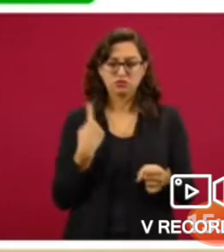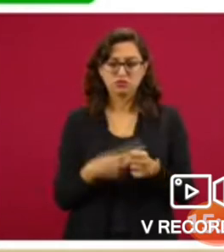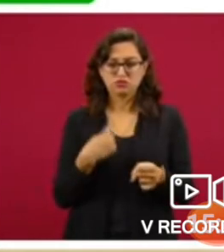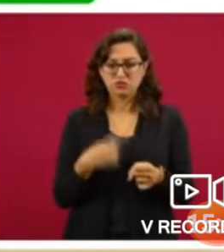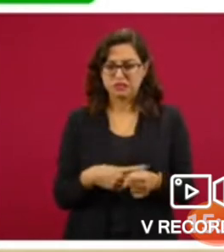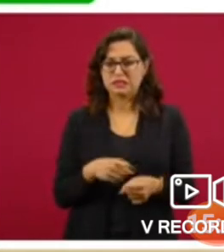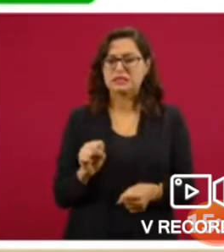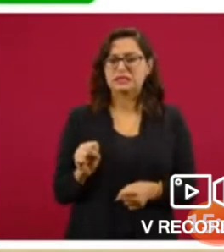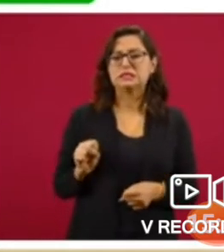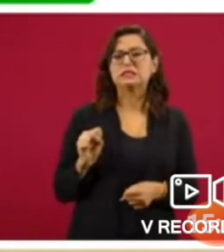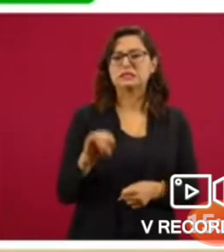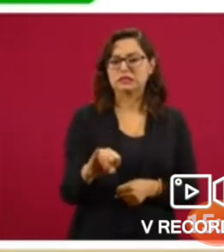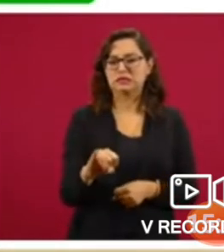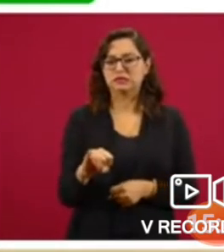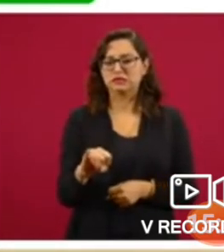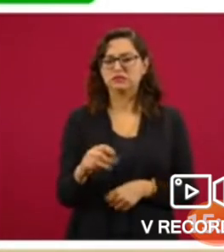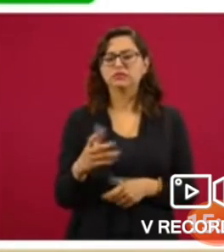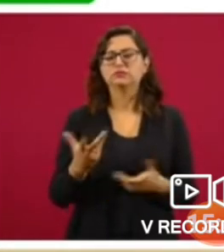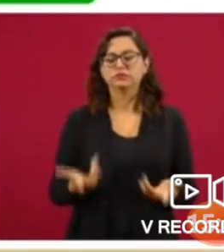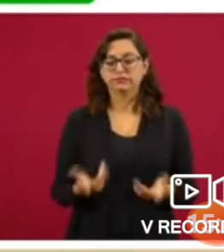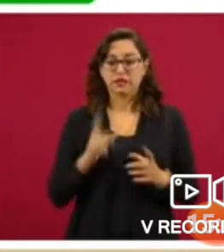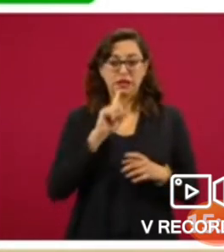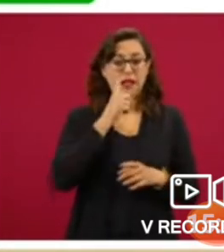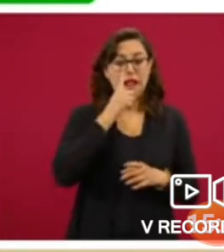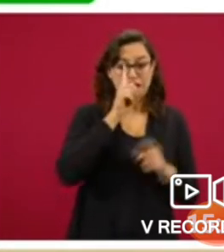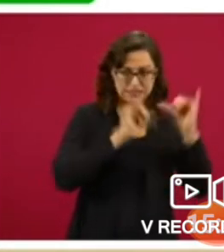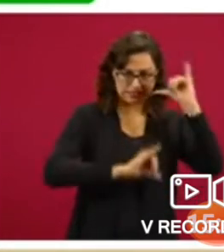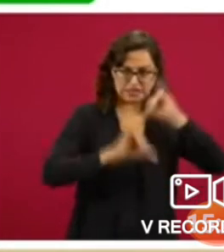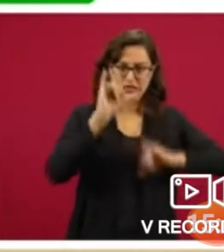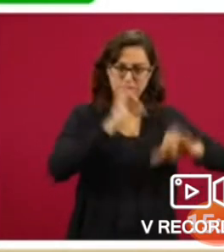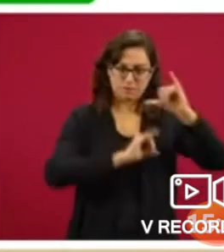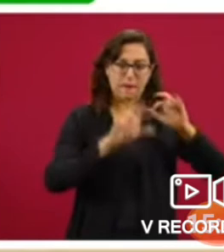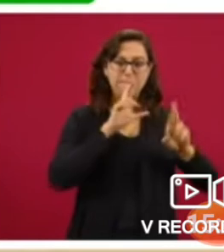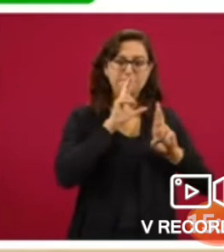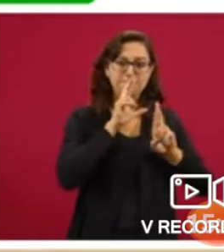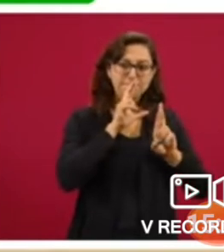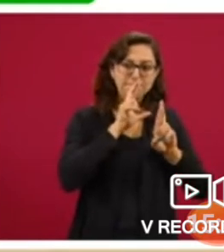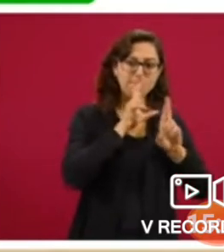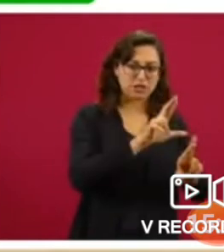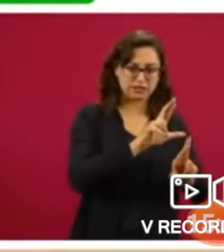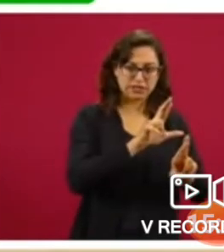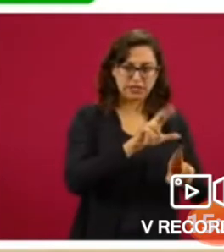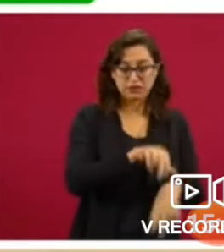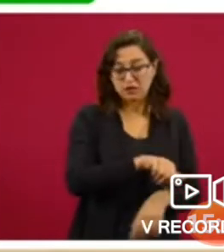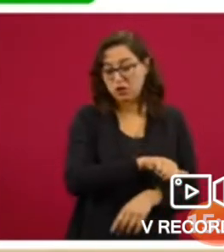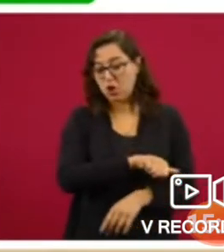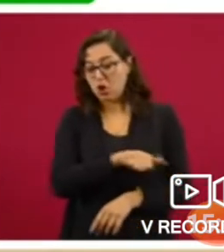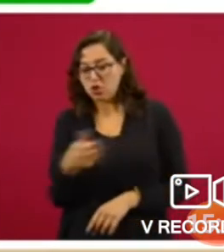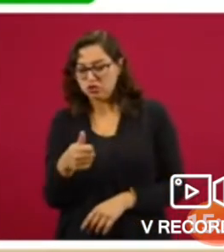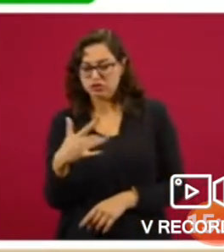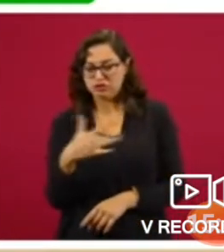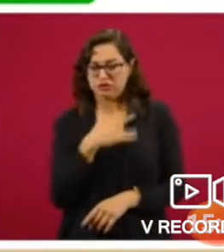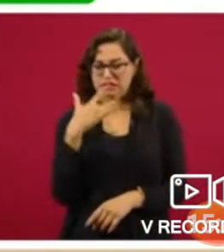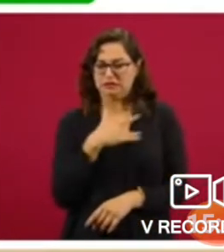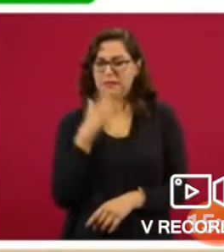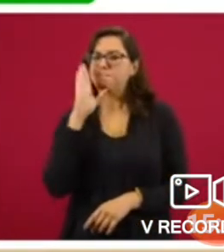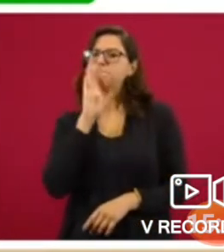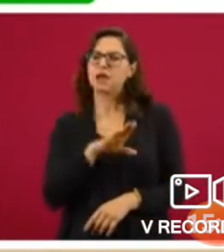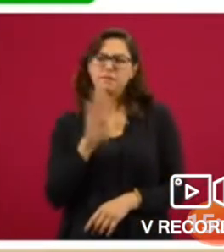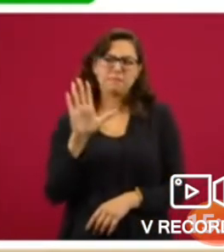positivos. Tenemos a los que directamente se confirman por laboratorio y tenemos otros que tienen los síntomas de